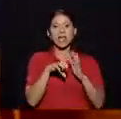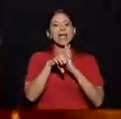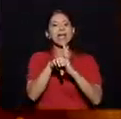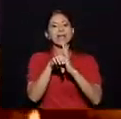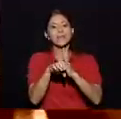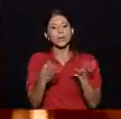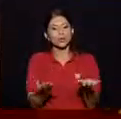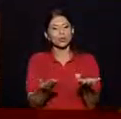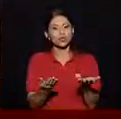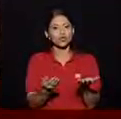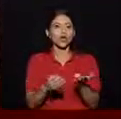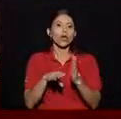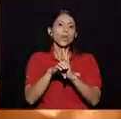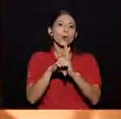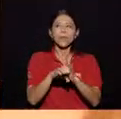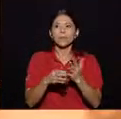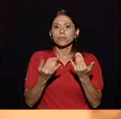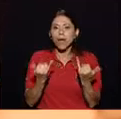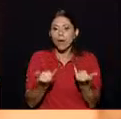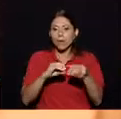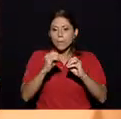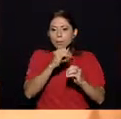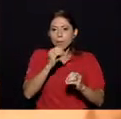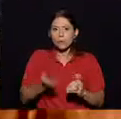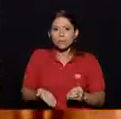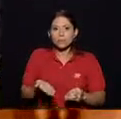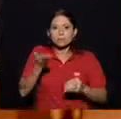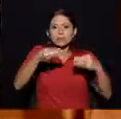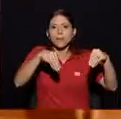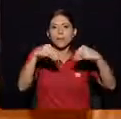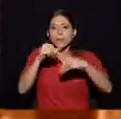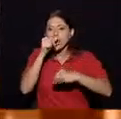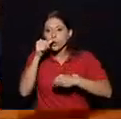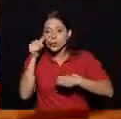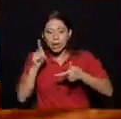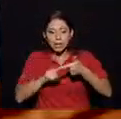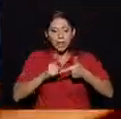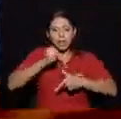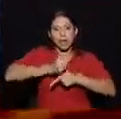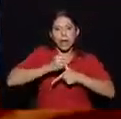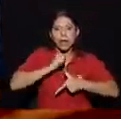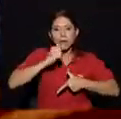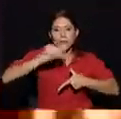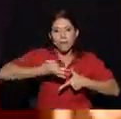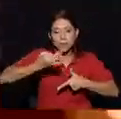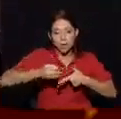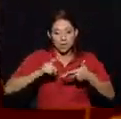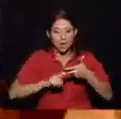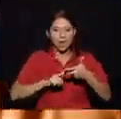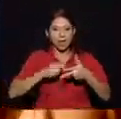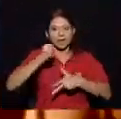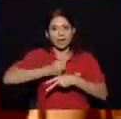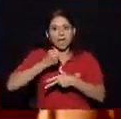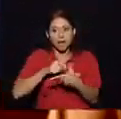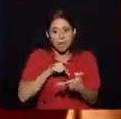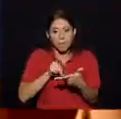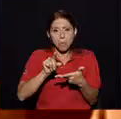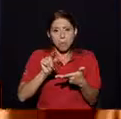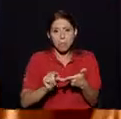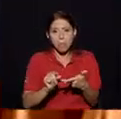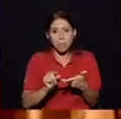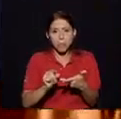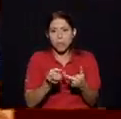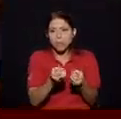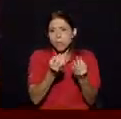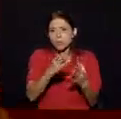Entonces, ejemplos de eso, un ascenso del narcotráfico, un ascenso de la informalidad, un ascenso del trabajo precarizado,